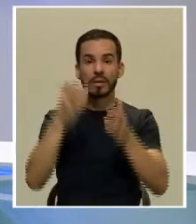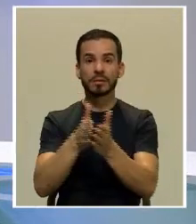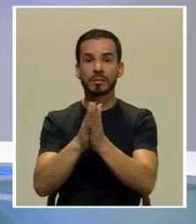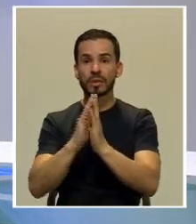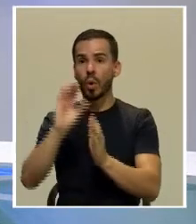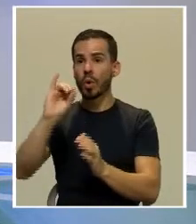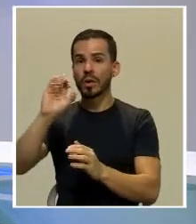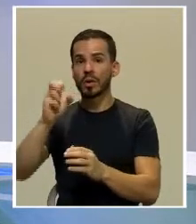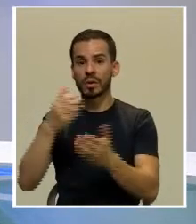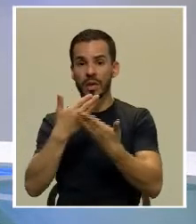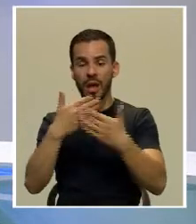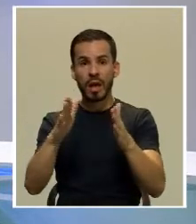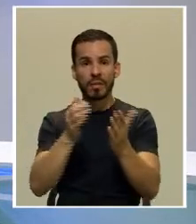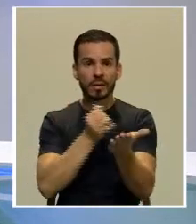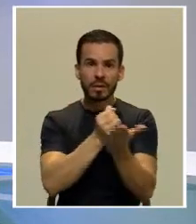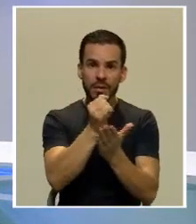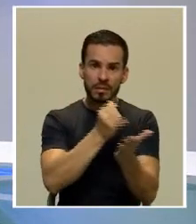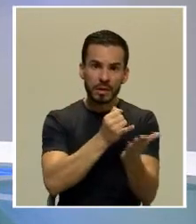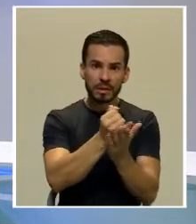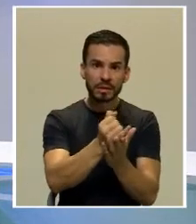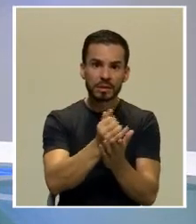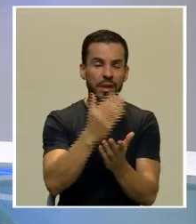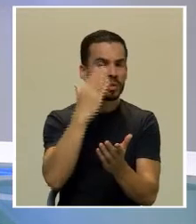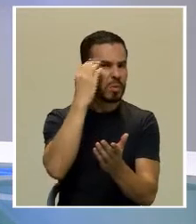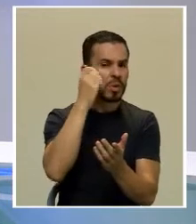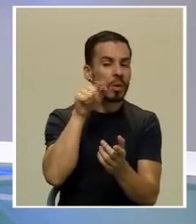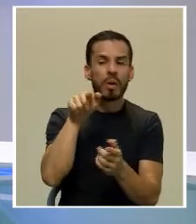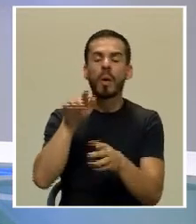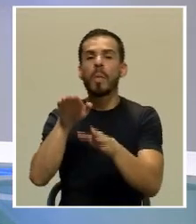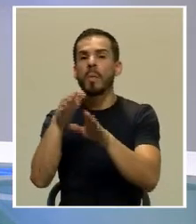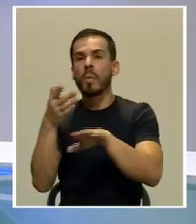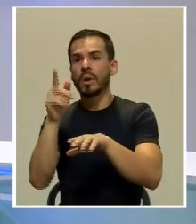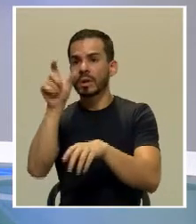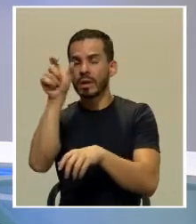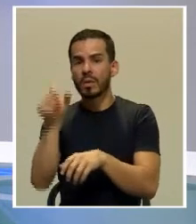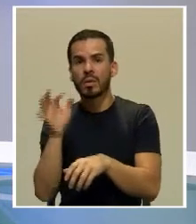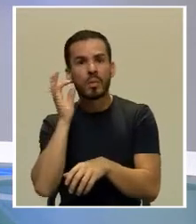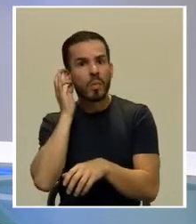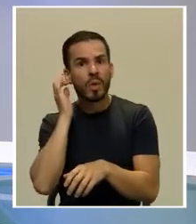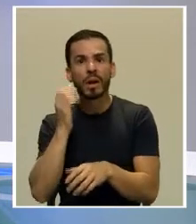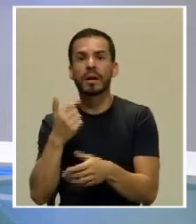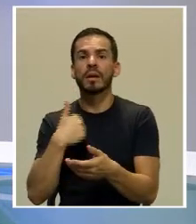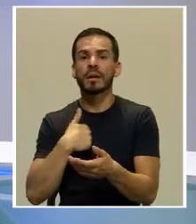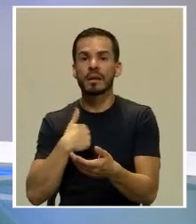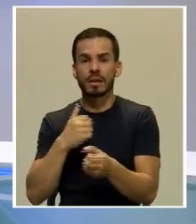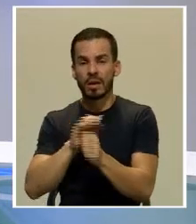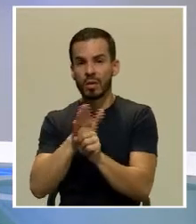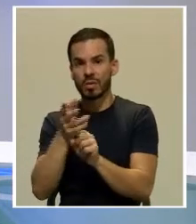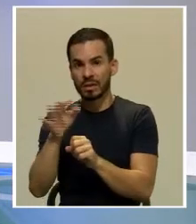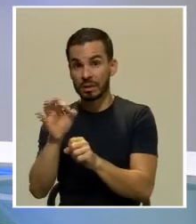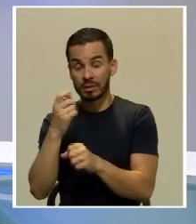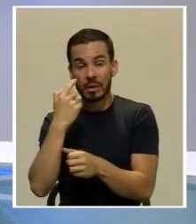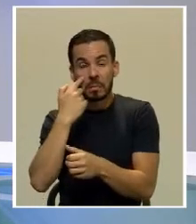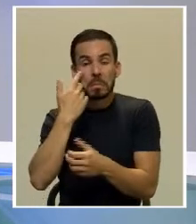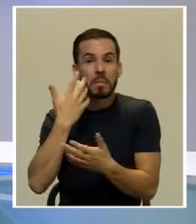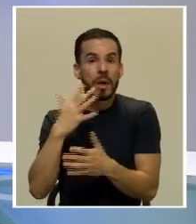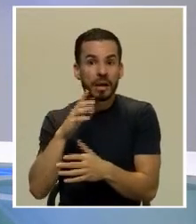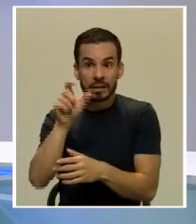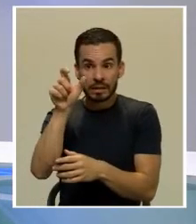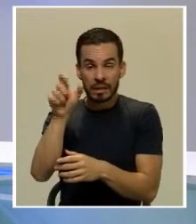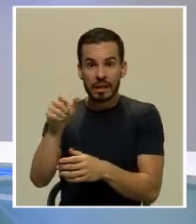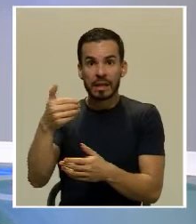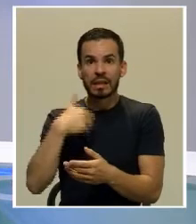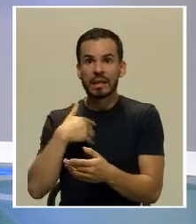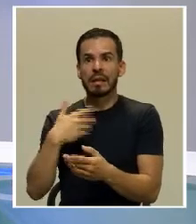OIJ abrir una investigación tras la muerte de una paciente que padecía COVID-19. Al parecer, la